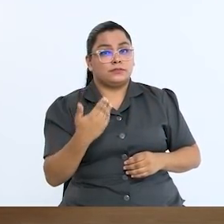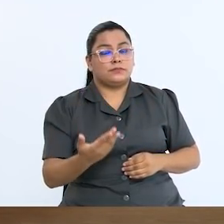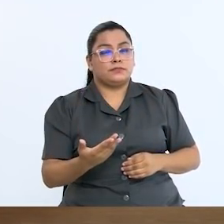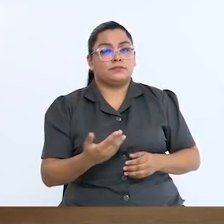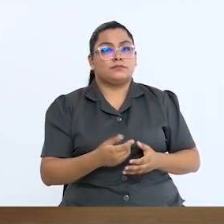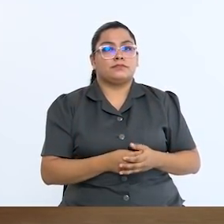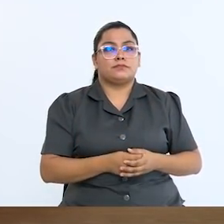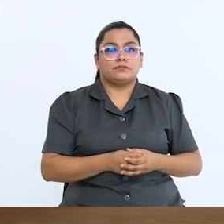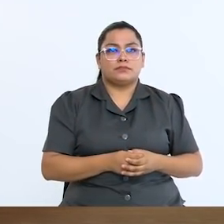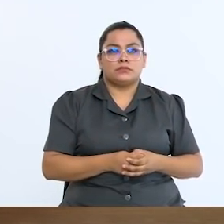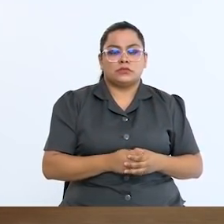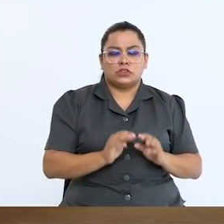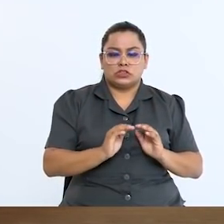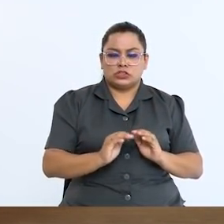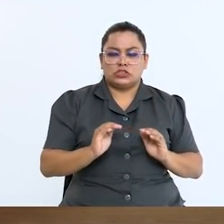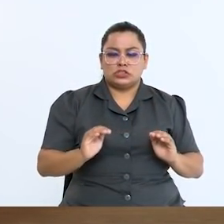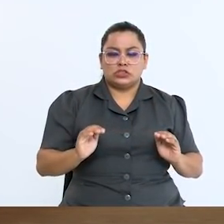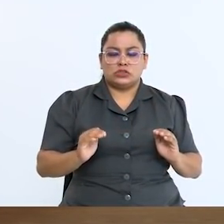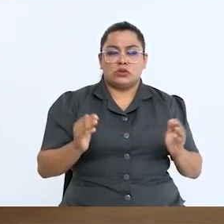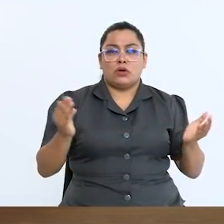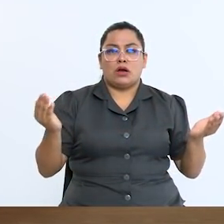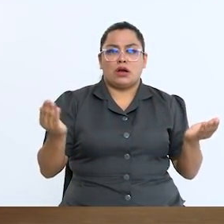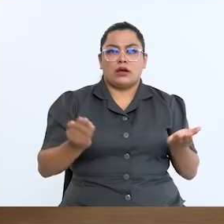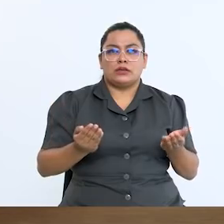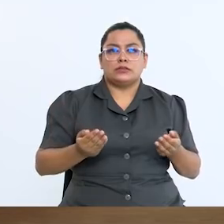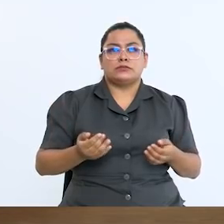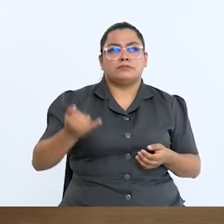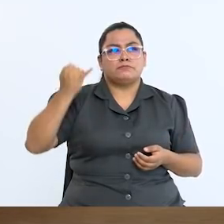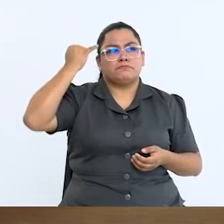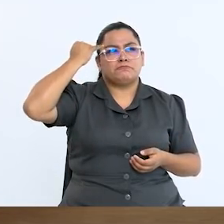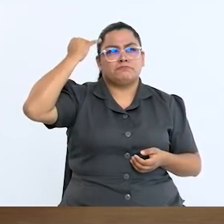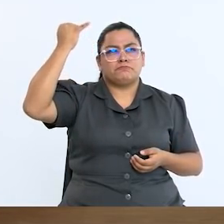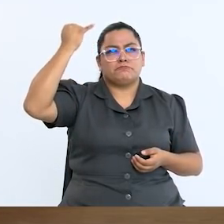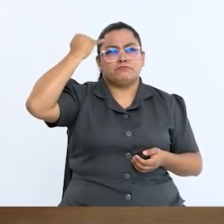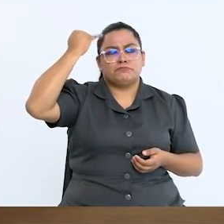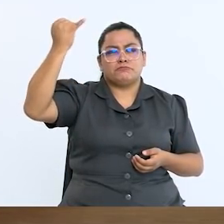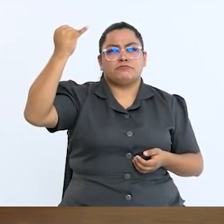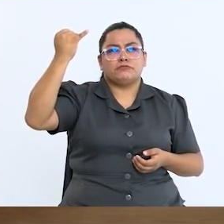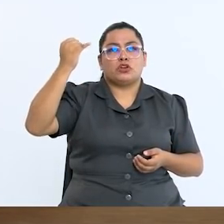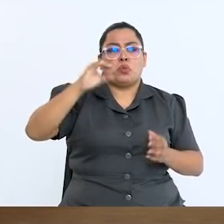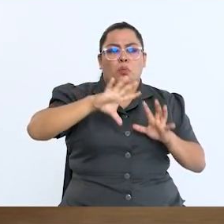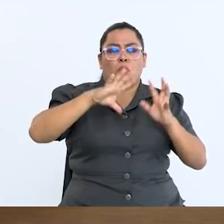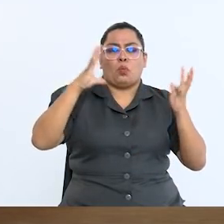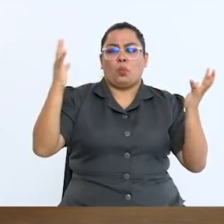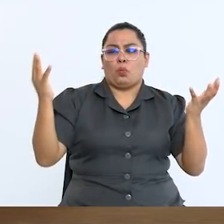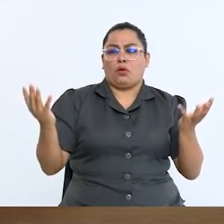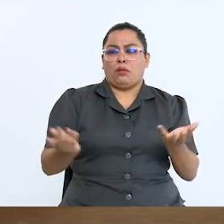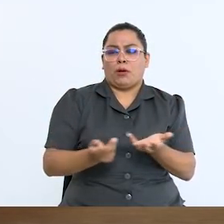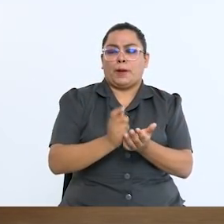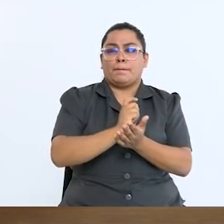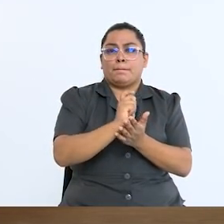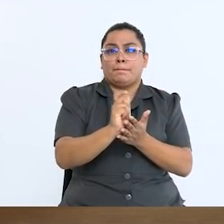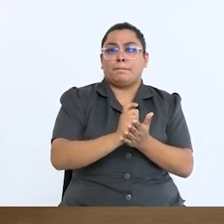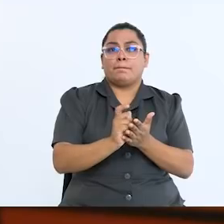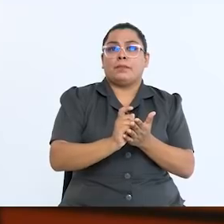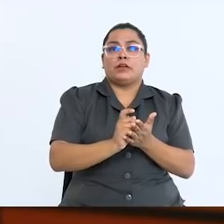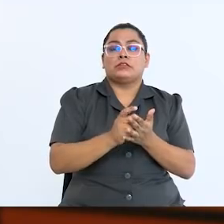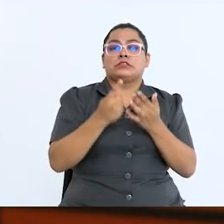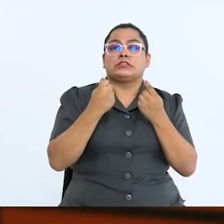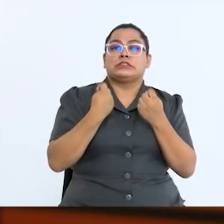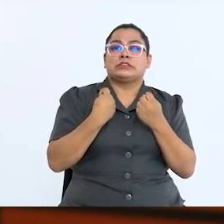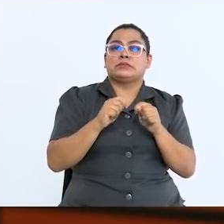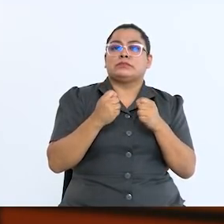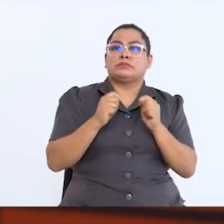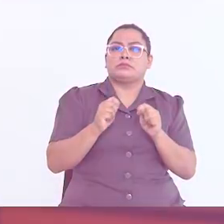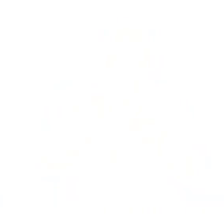acuerdo a Emilia Ferreiro y Ana Teveroski, los niños hacen hipótesis desde tempranas edades sobre el mundo escrito. Ellos tratan